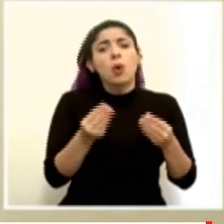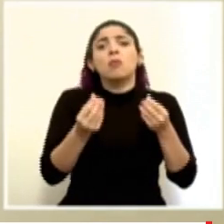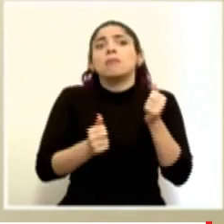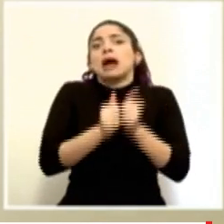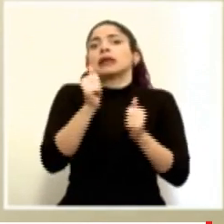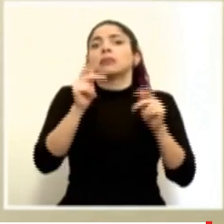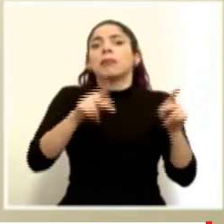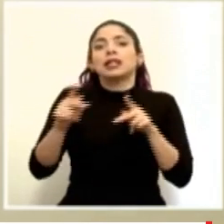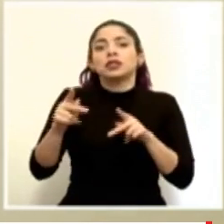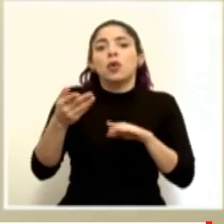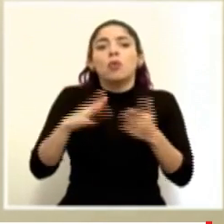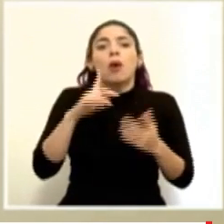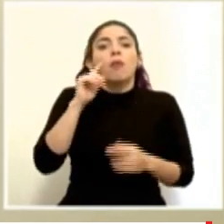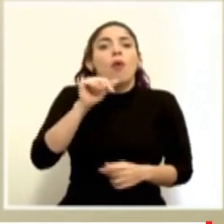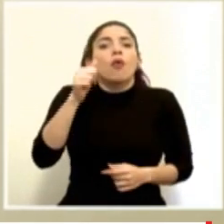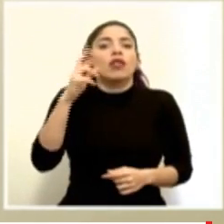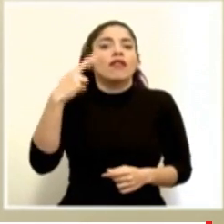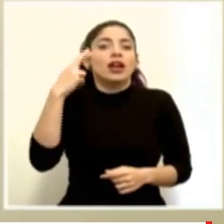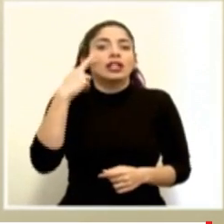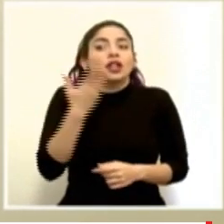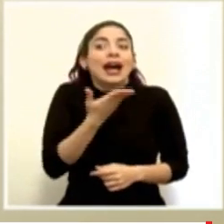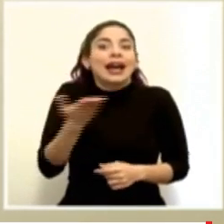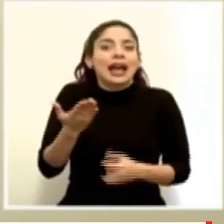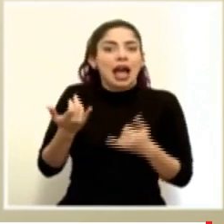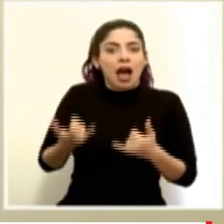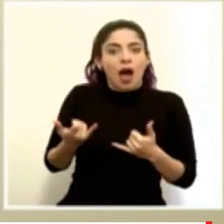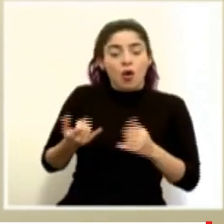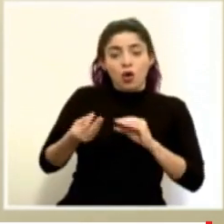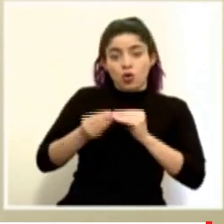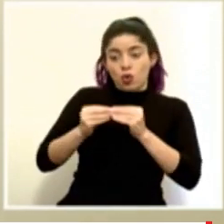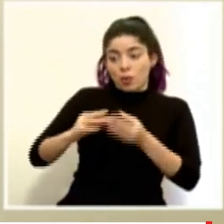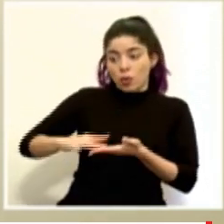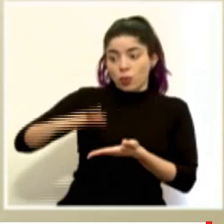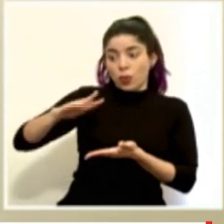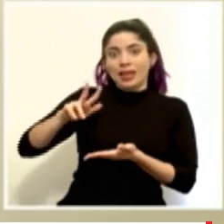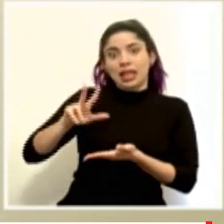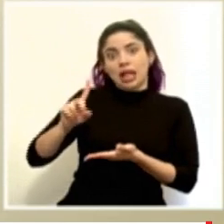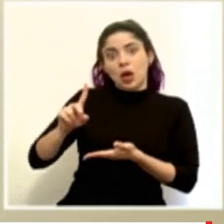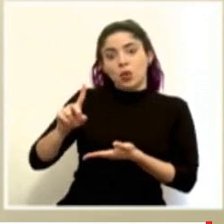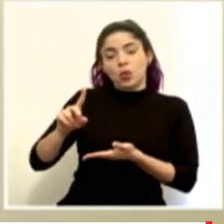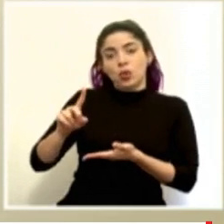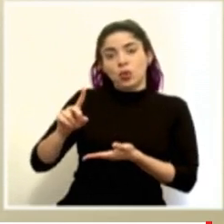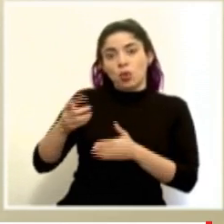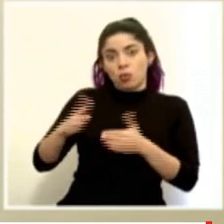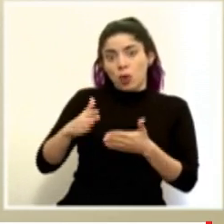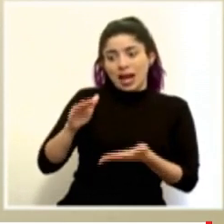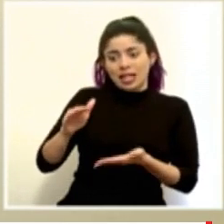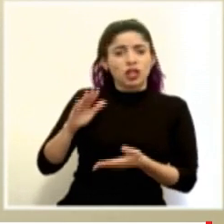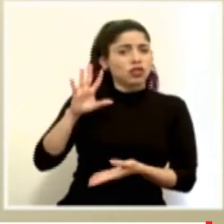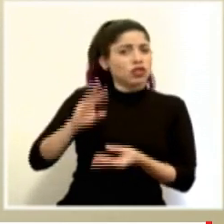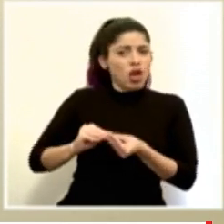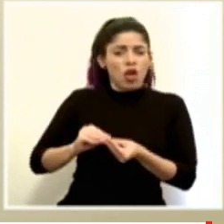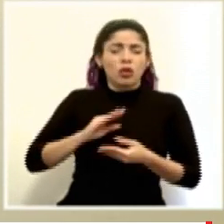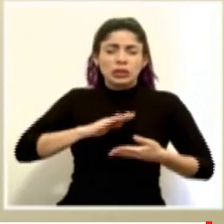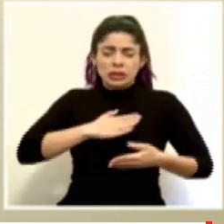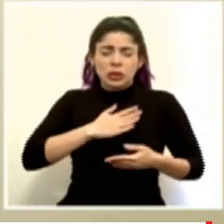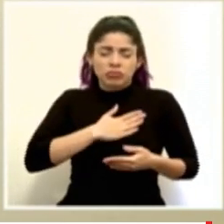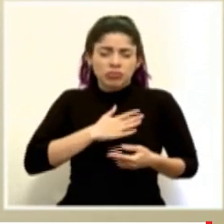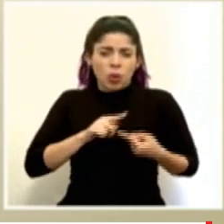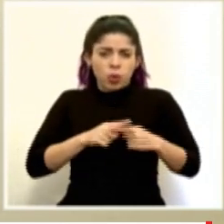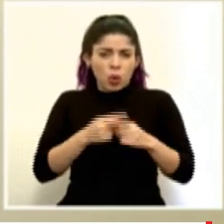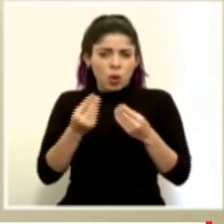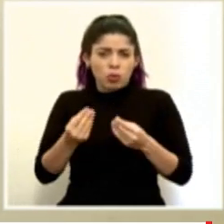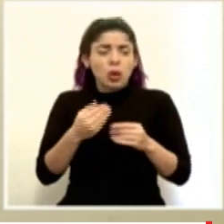más personas por otras causas de lo que llevamos hasta el momento, que son 31 fallecimientos, como le digo, todos muy lamentables,